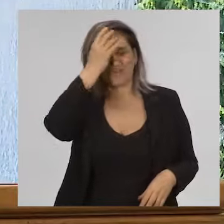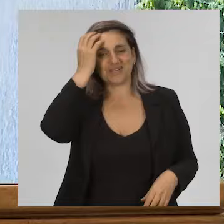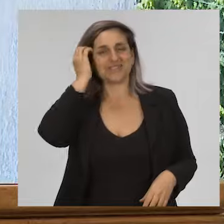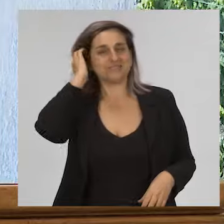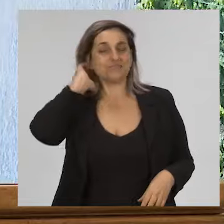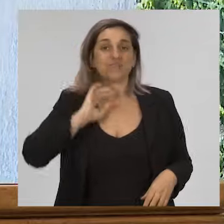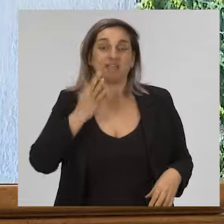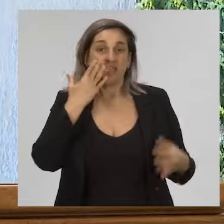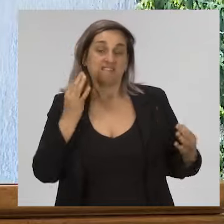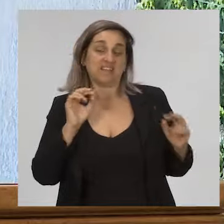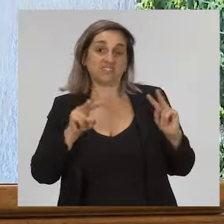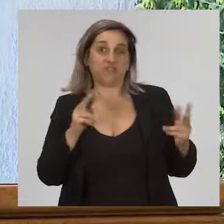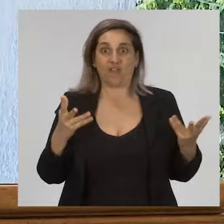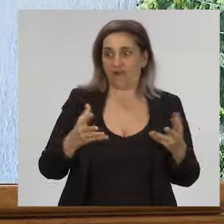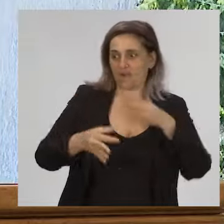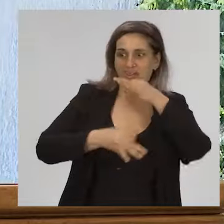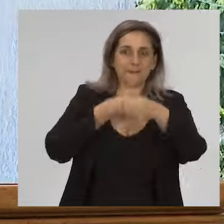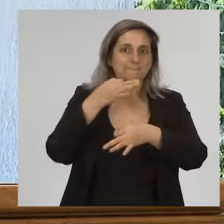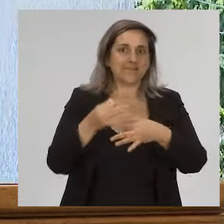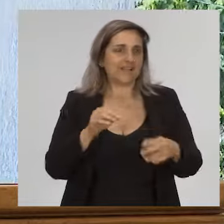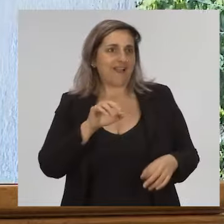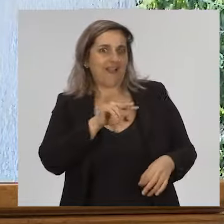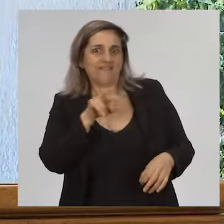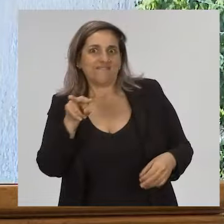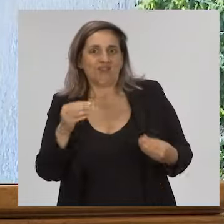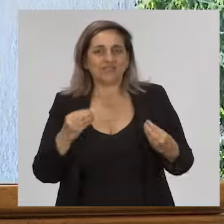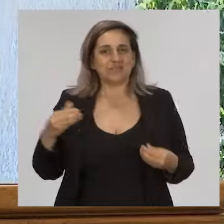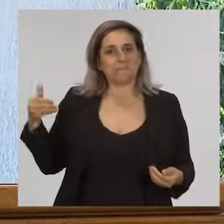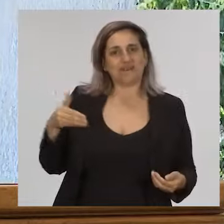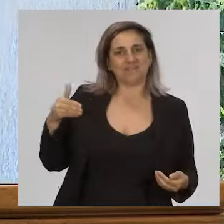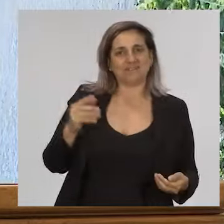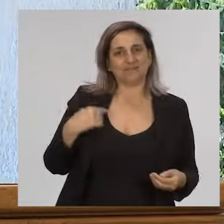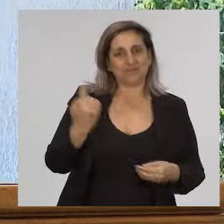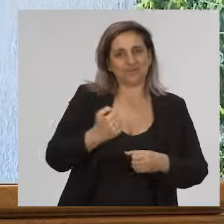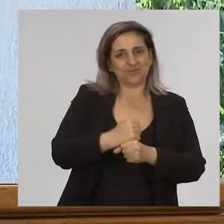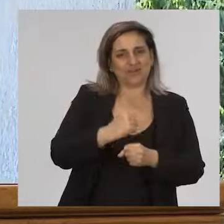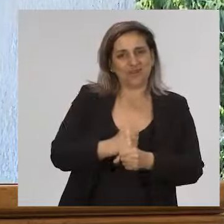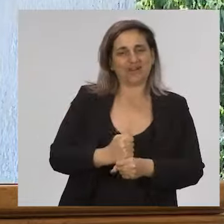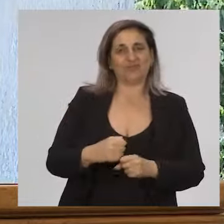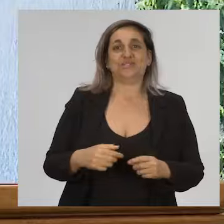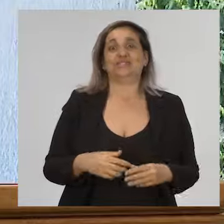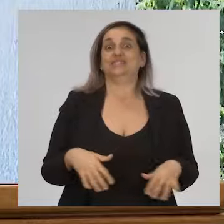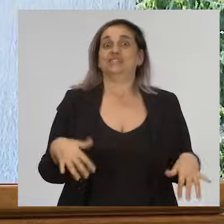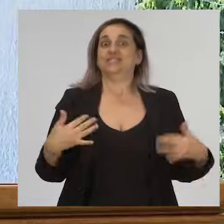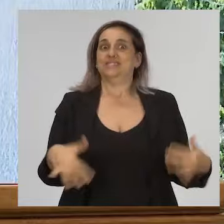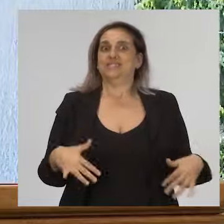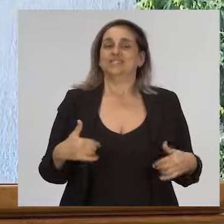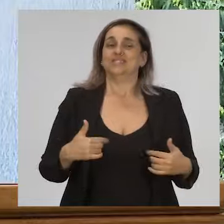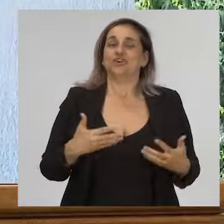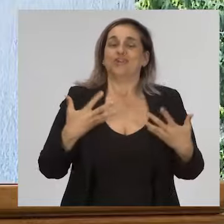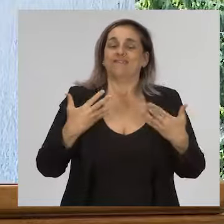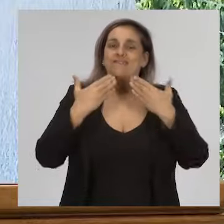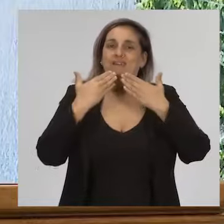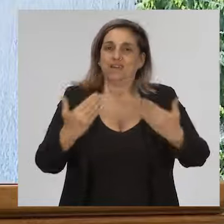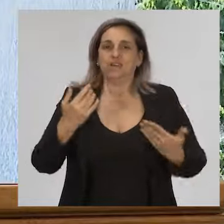gurice, y la verdad que cuando los escucho hablar, cuando los veo participar en la cosa pública, yo solo